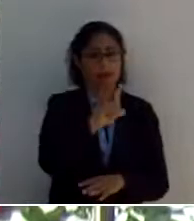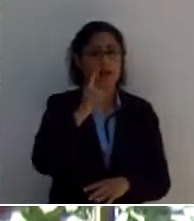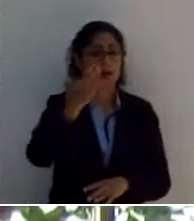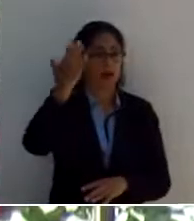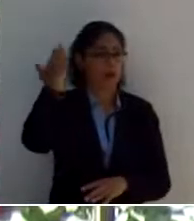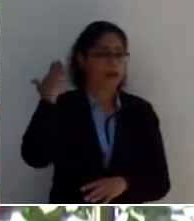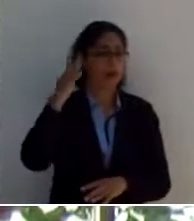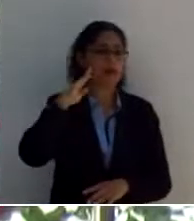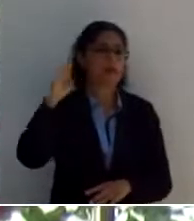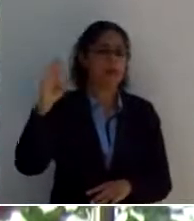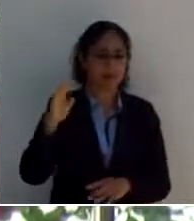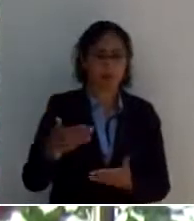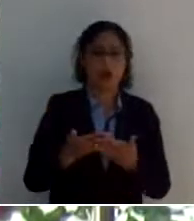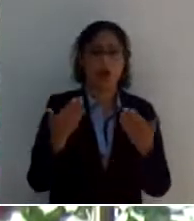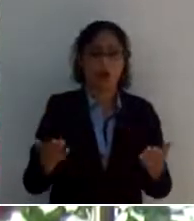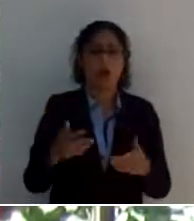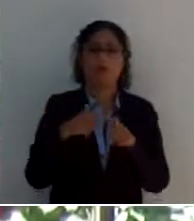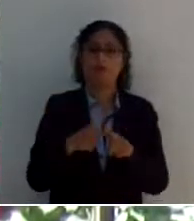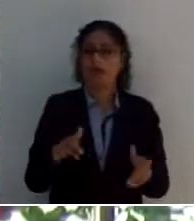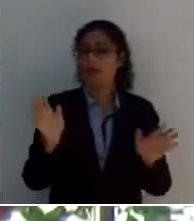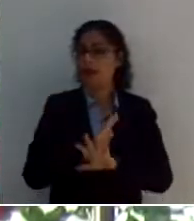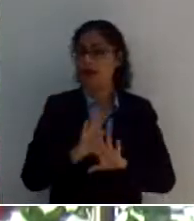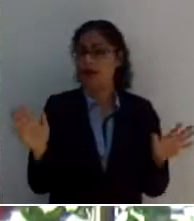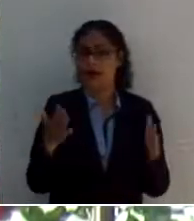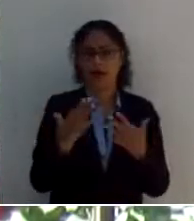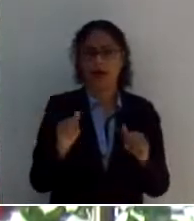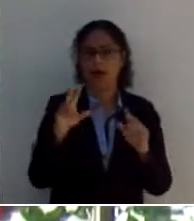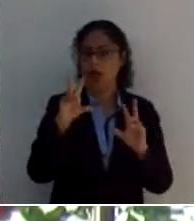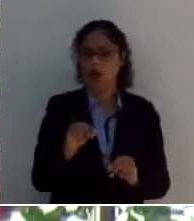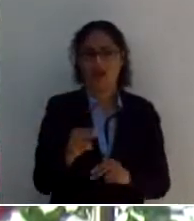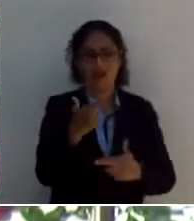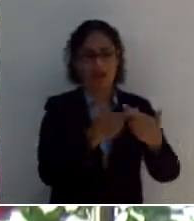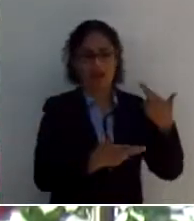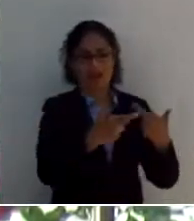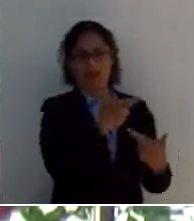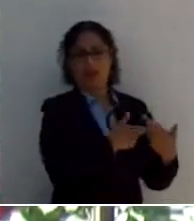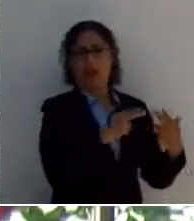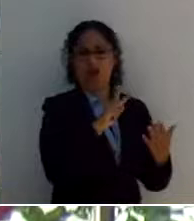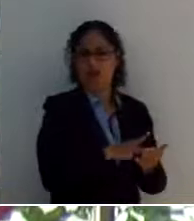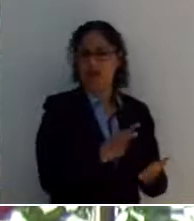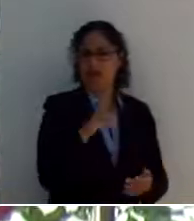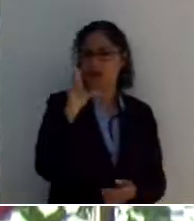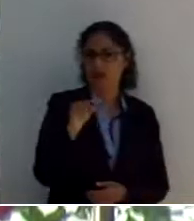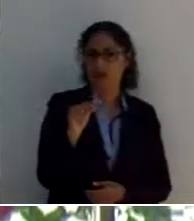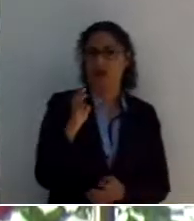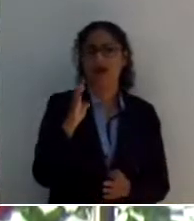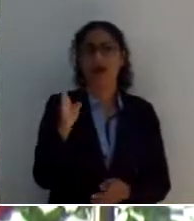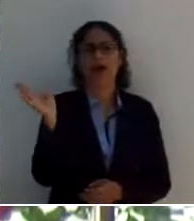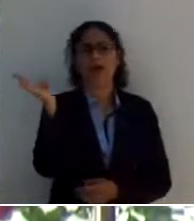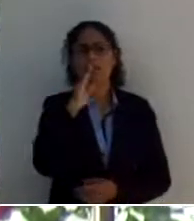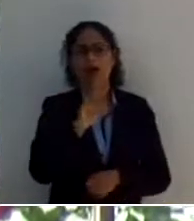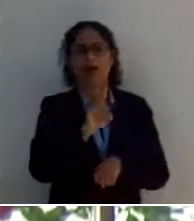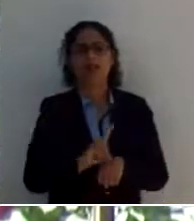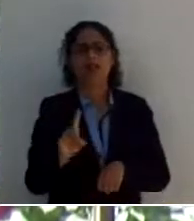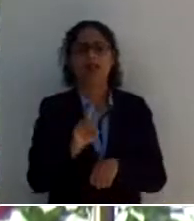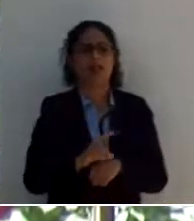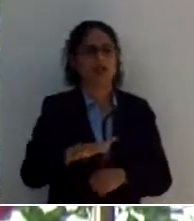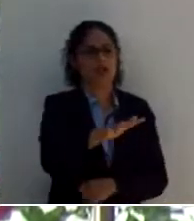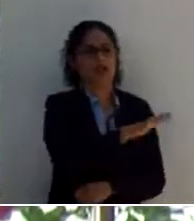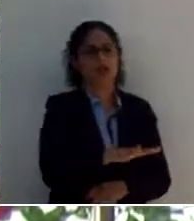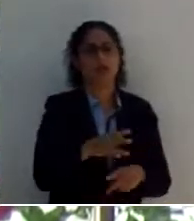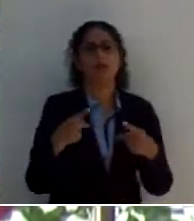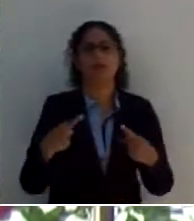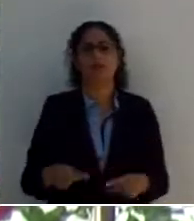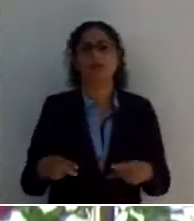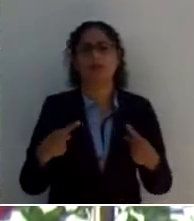que nunca más debe de regresar por tanto daño que nos hizo como sociedad